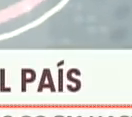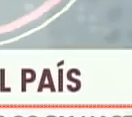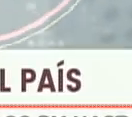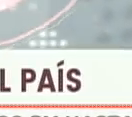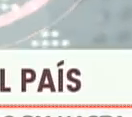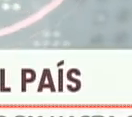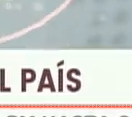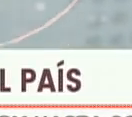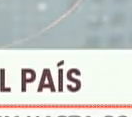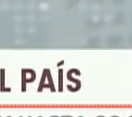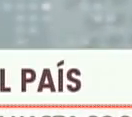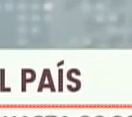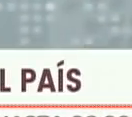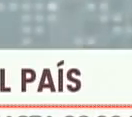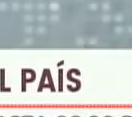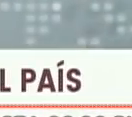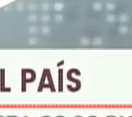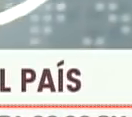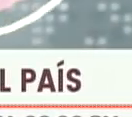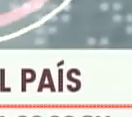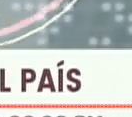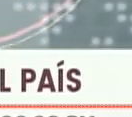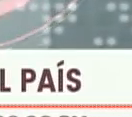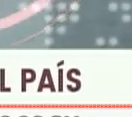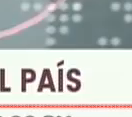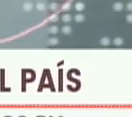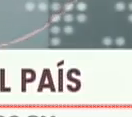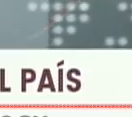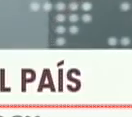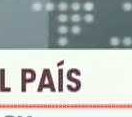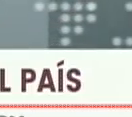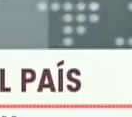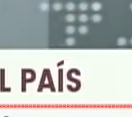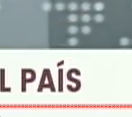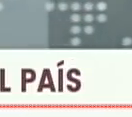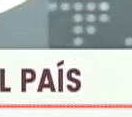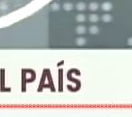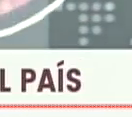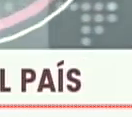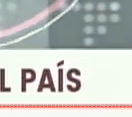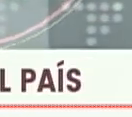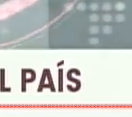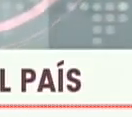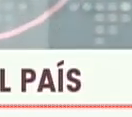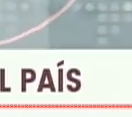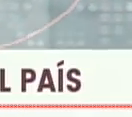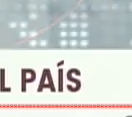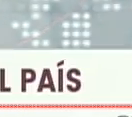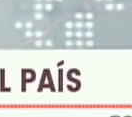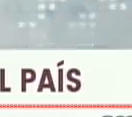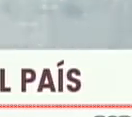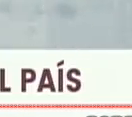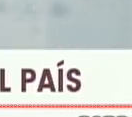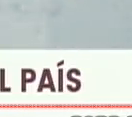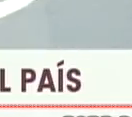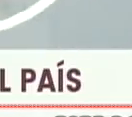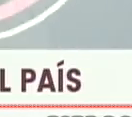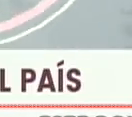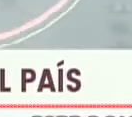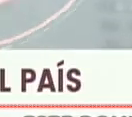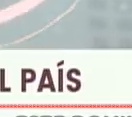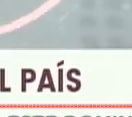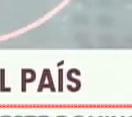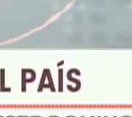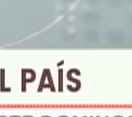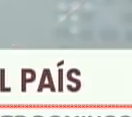casos. Queremos hacer énfasis en que estos 12 nuevos casos son importados, 11